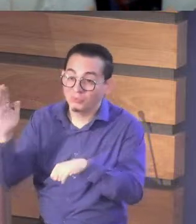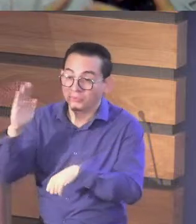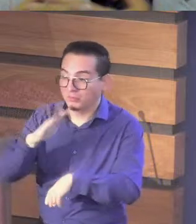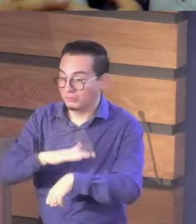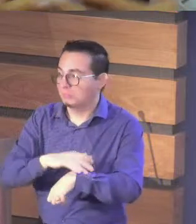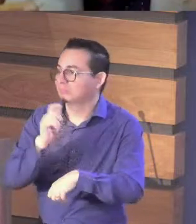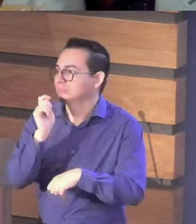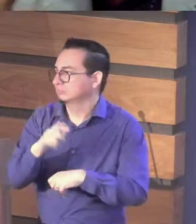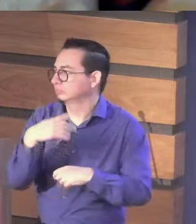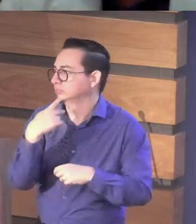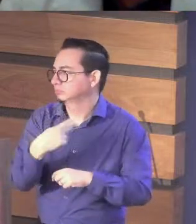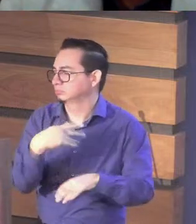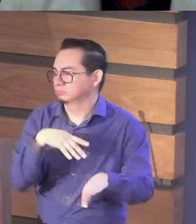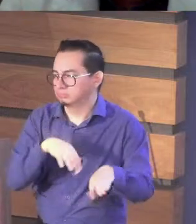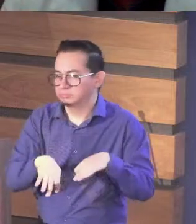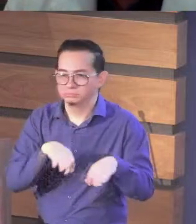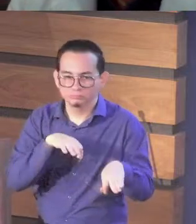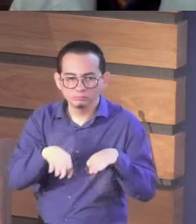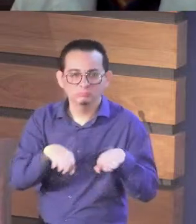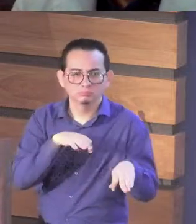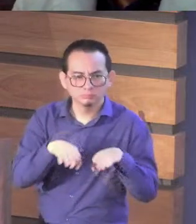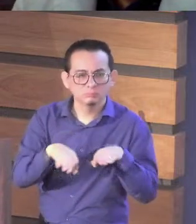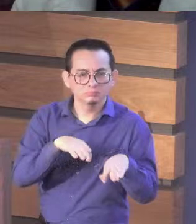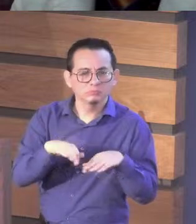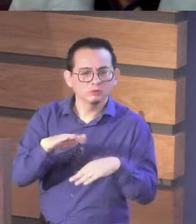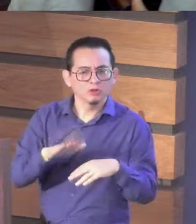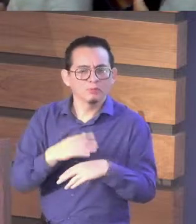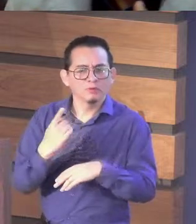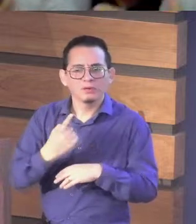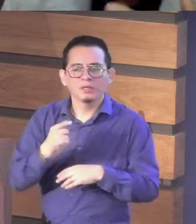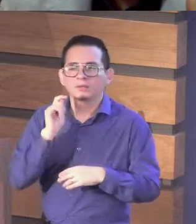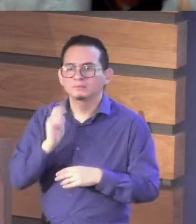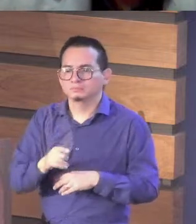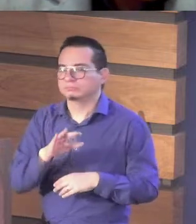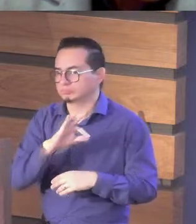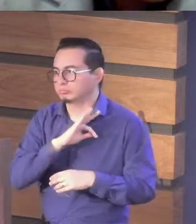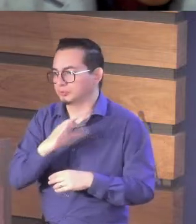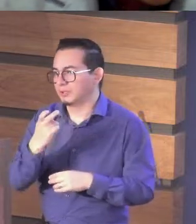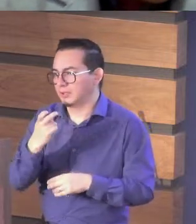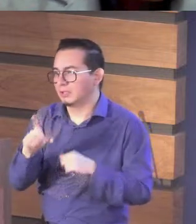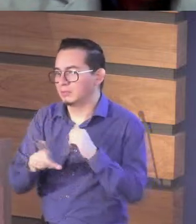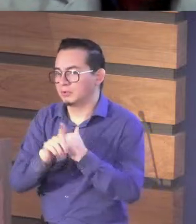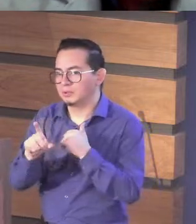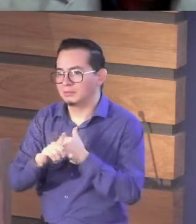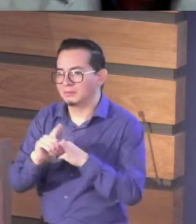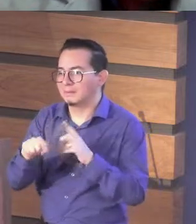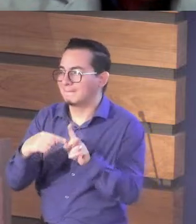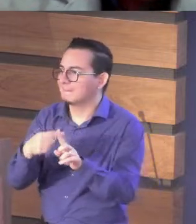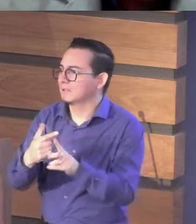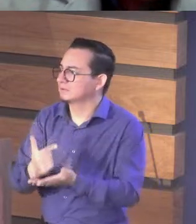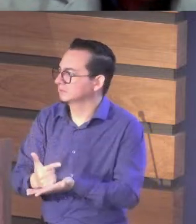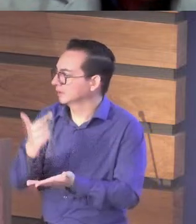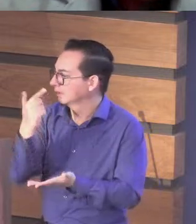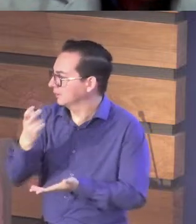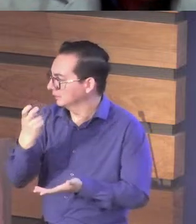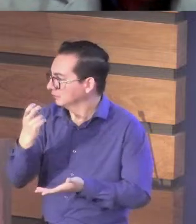fenómeno incluso que puede afectar a cualquier persona en cualquier parte del planeta.